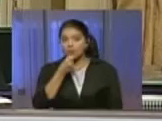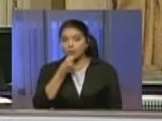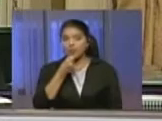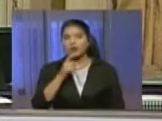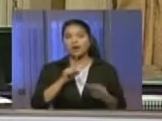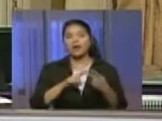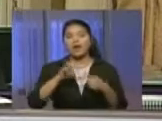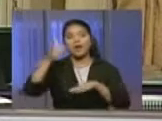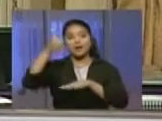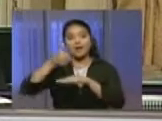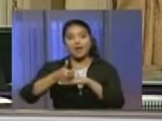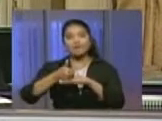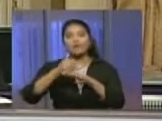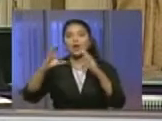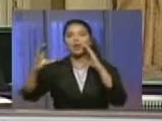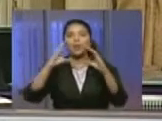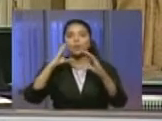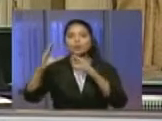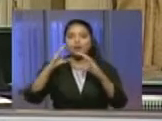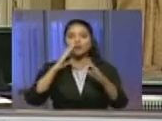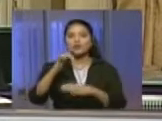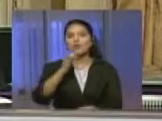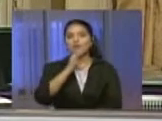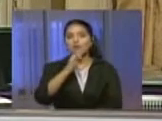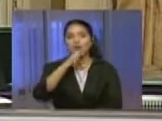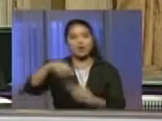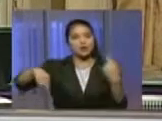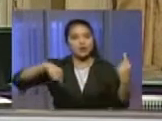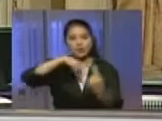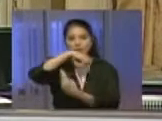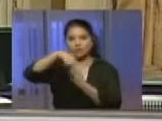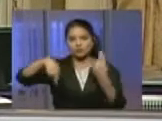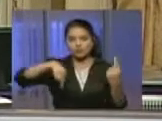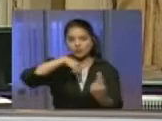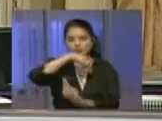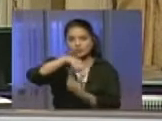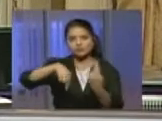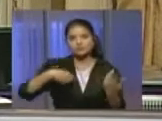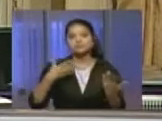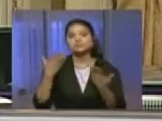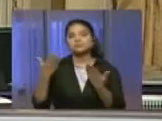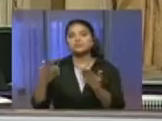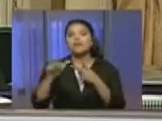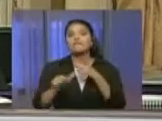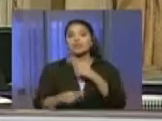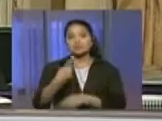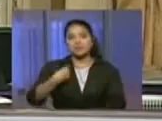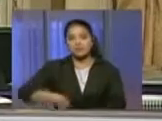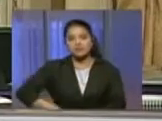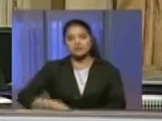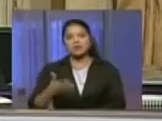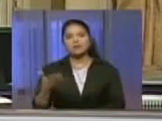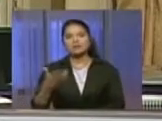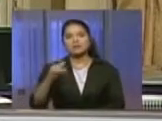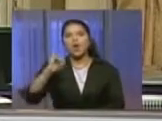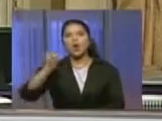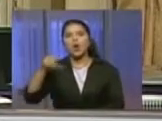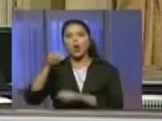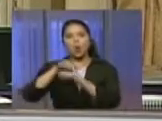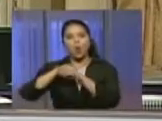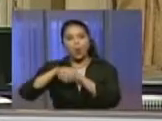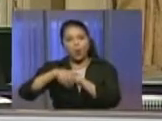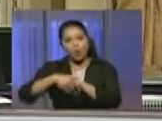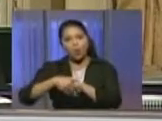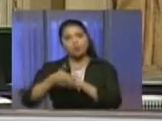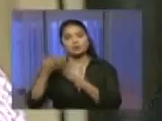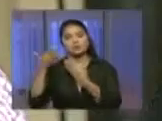jefe de las comunicaciones y de la información de la Revolución compañeros vicepresidentes Don Jorge arriasa Monserrat de